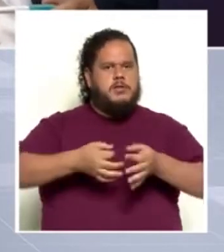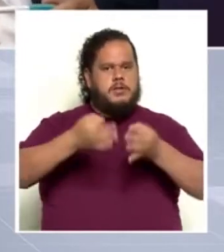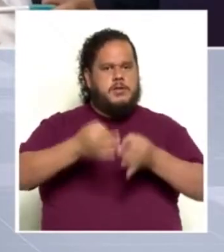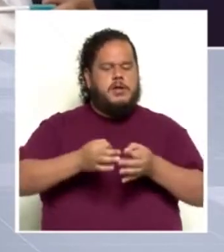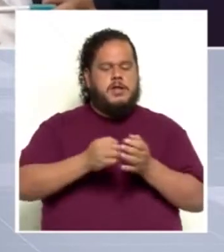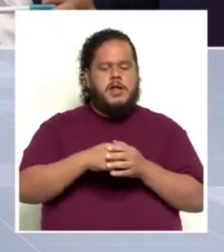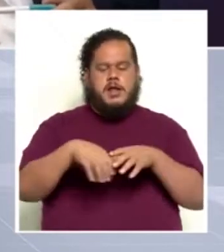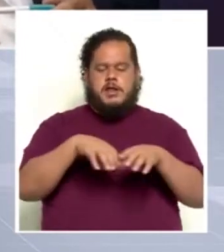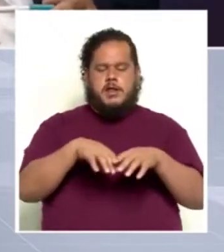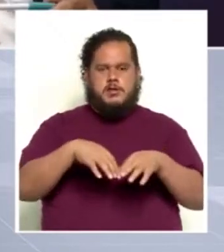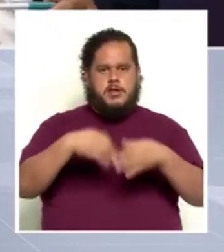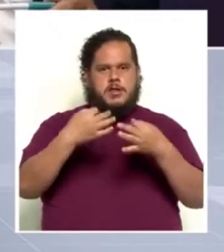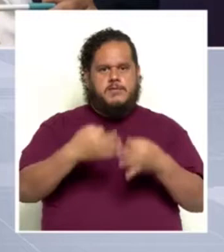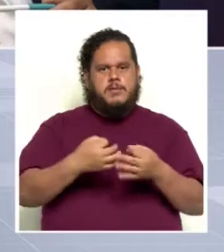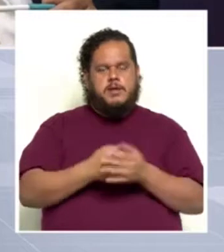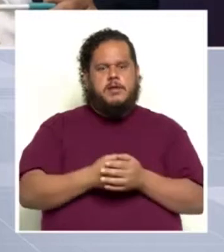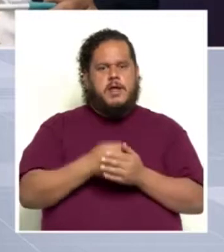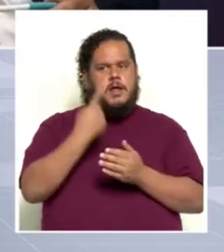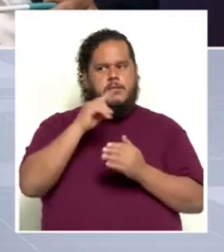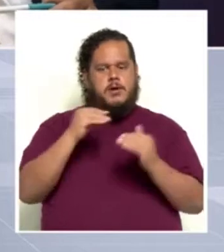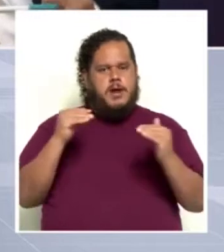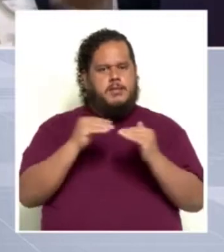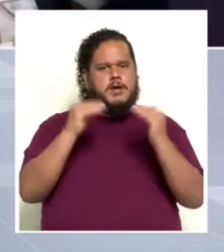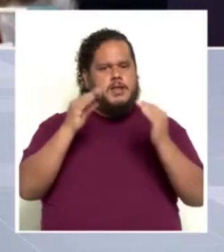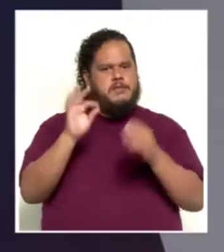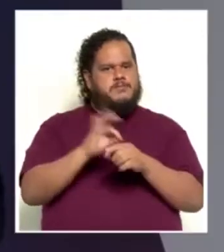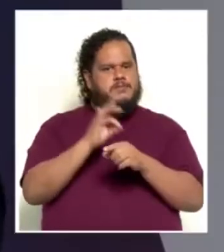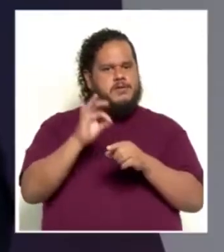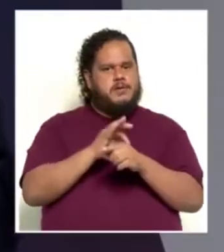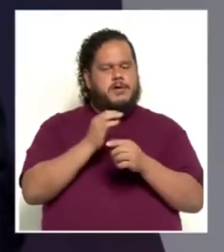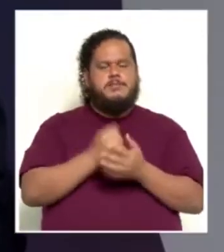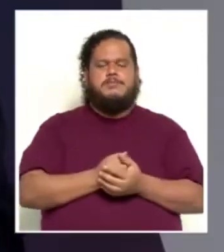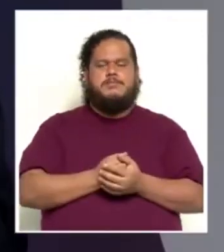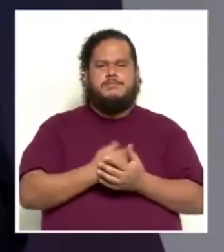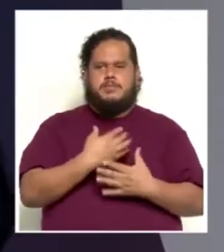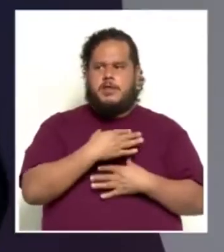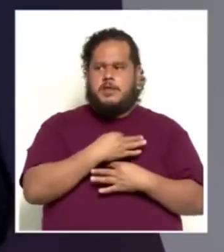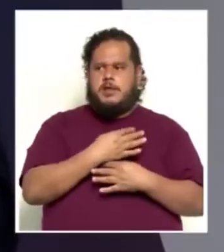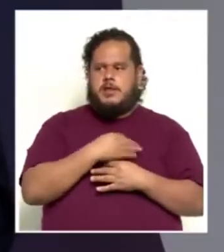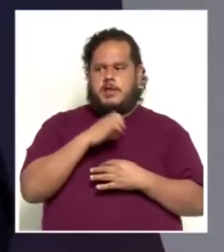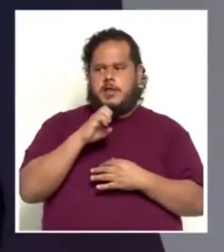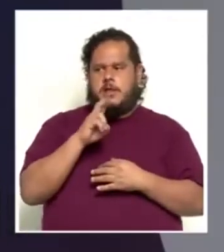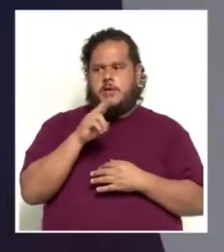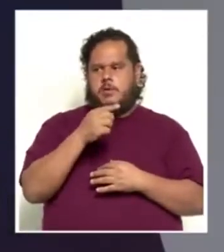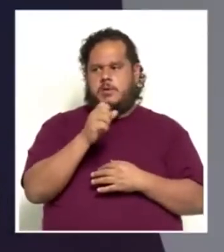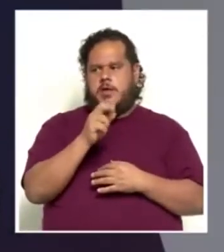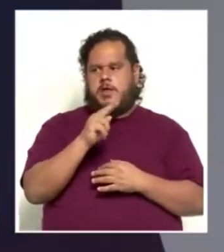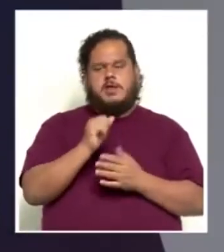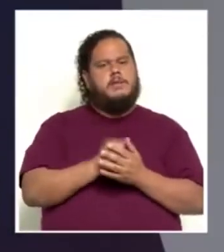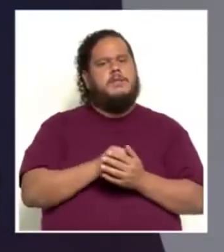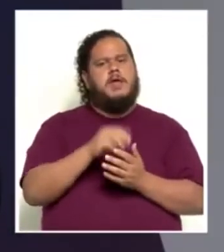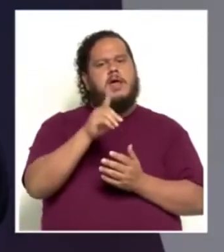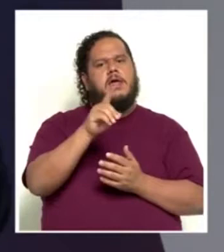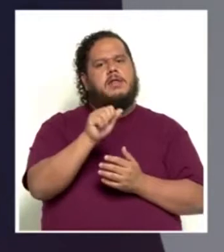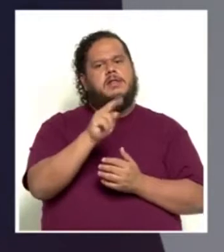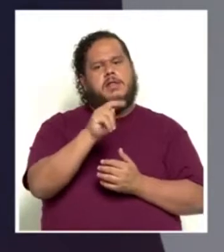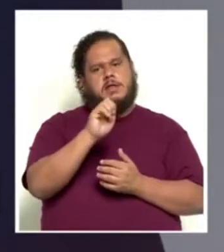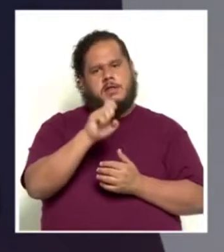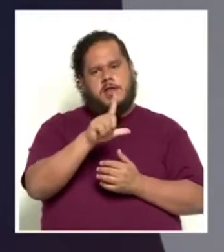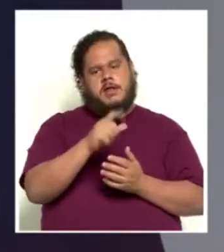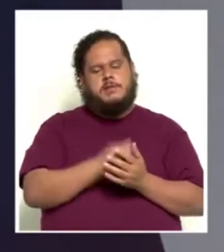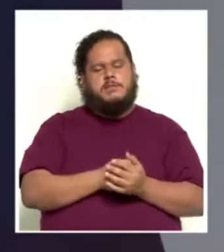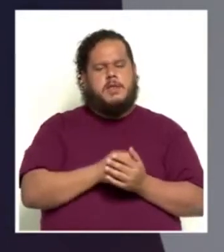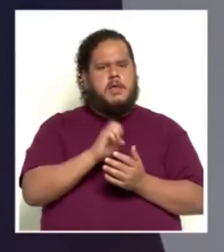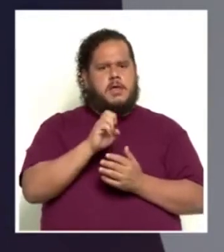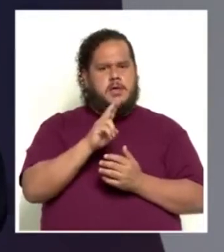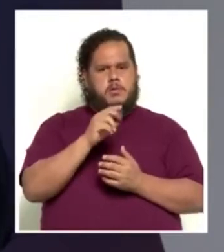acciones afirmativas por la paridad funcionan. Interesante, Eugenia. Daniel, Eugenia menciona